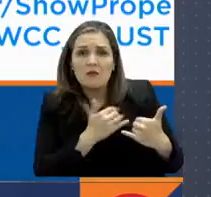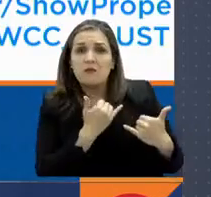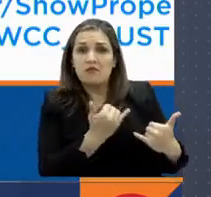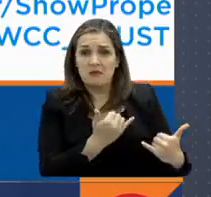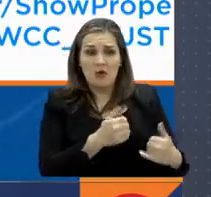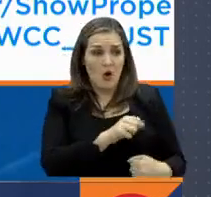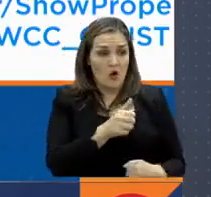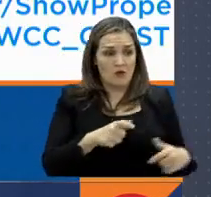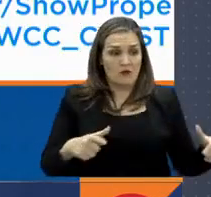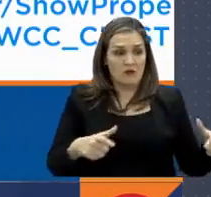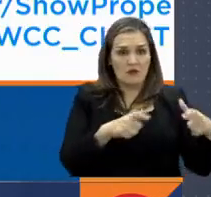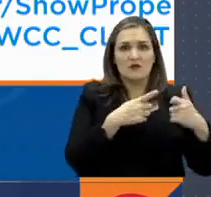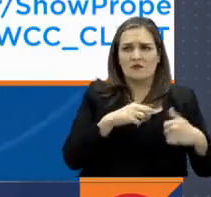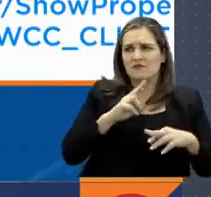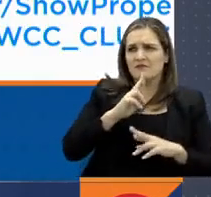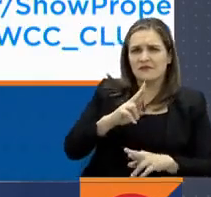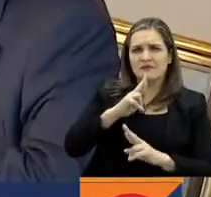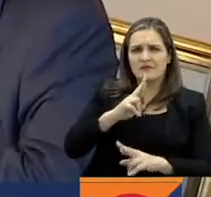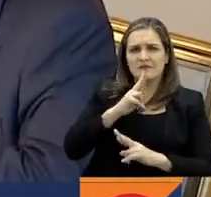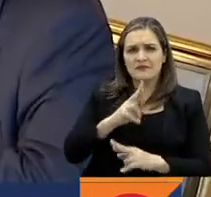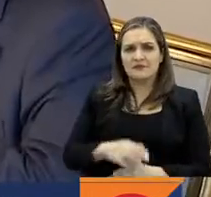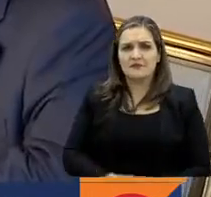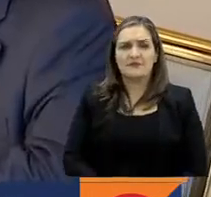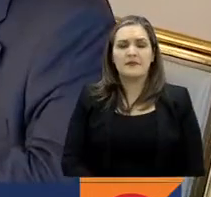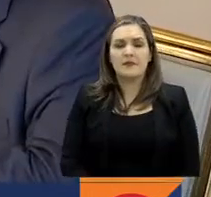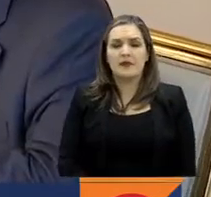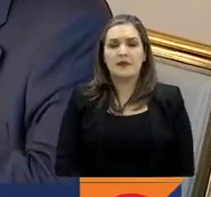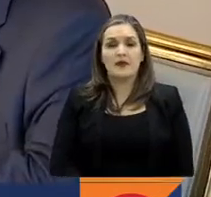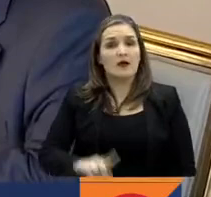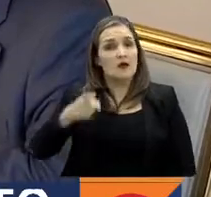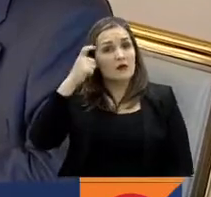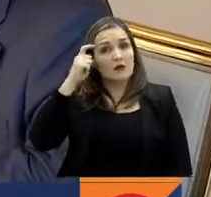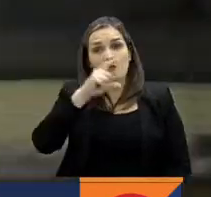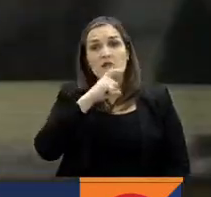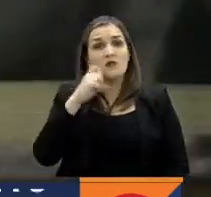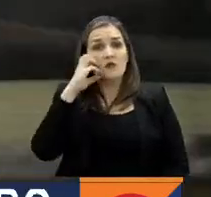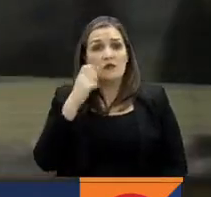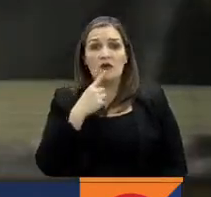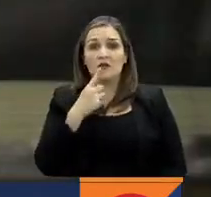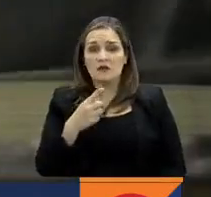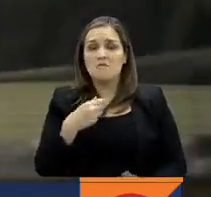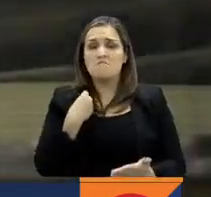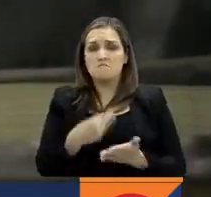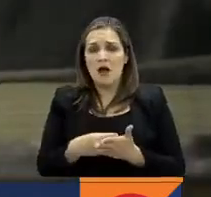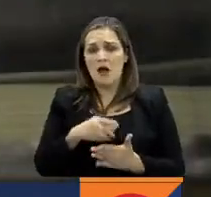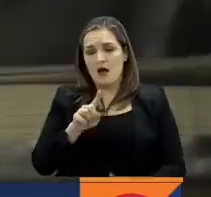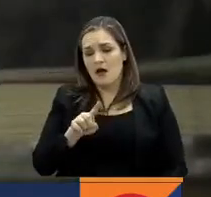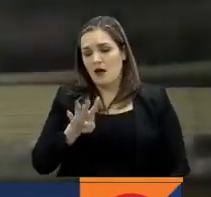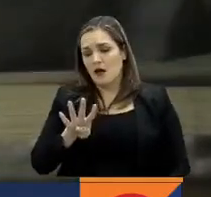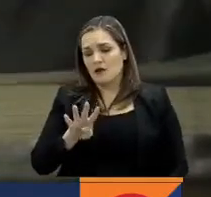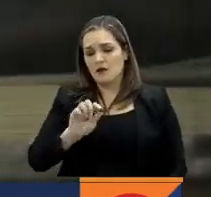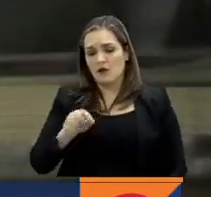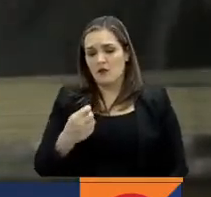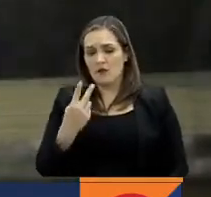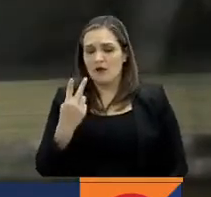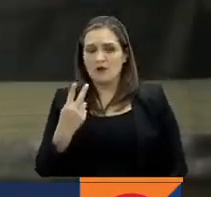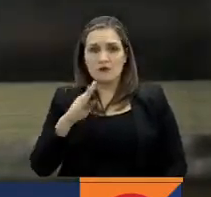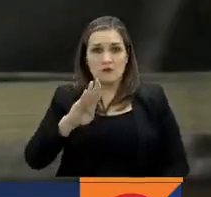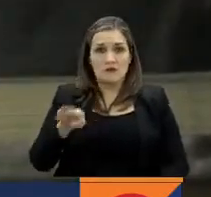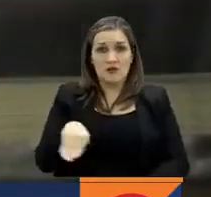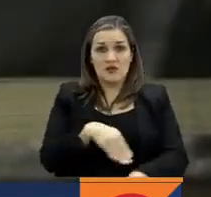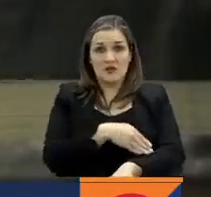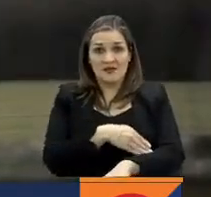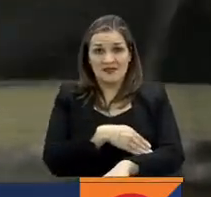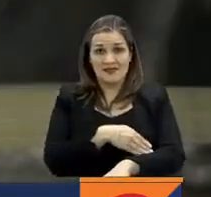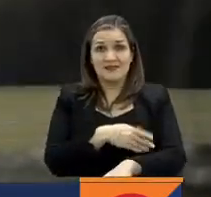también respondieron a la propuesta. Según el gobierno Duque, fueron pagados 14,2 billones del déficit antes de salir y